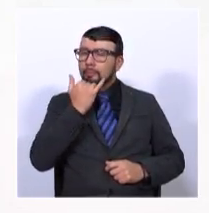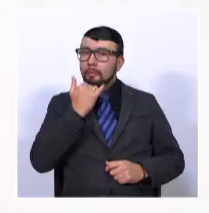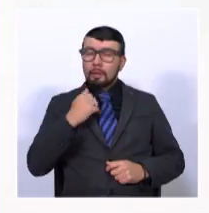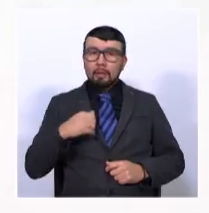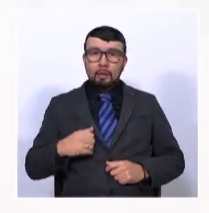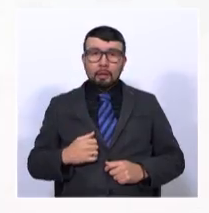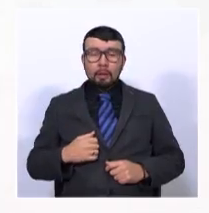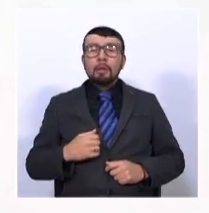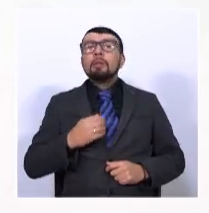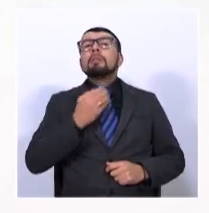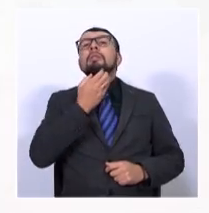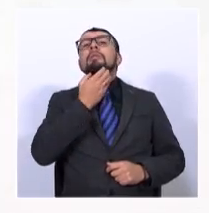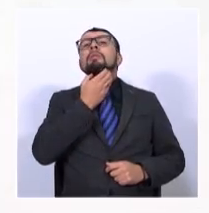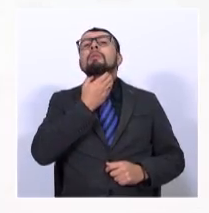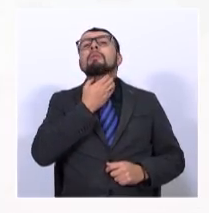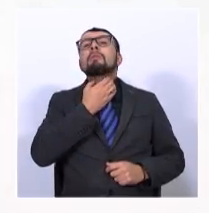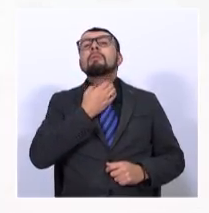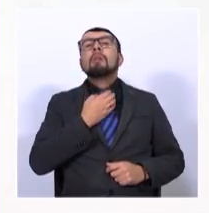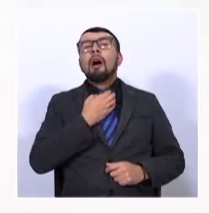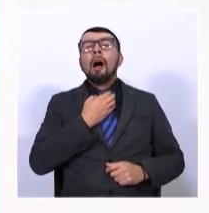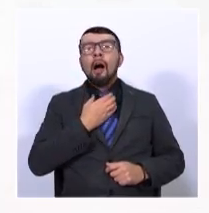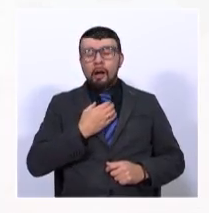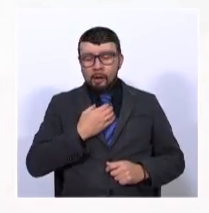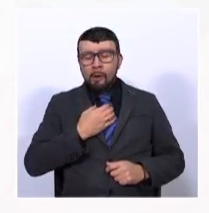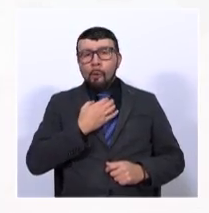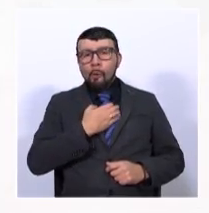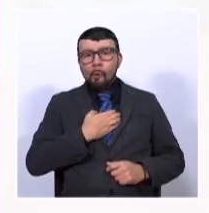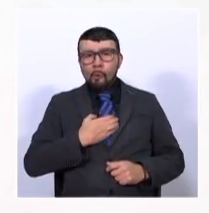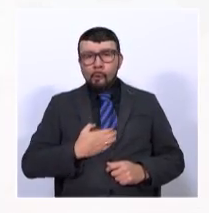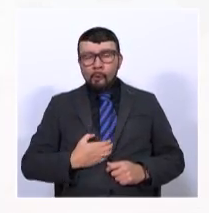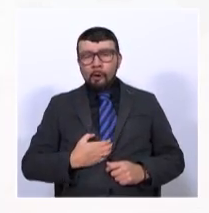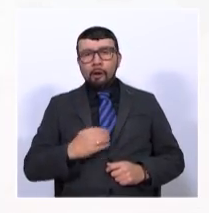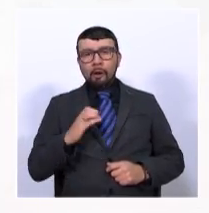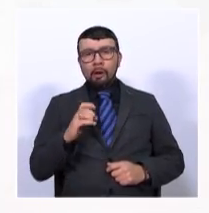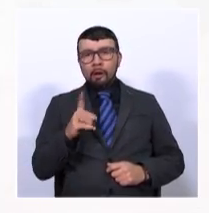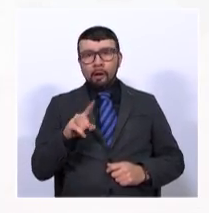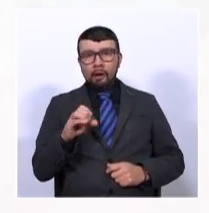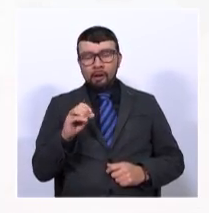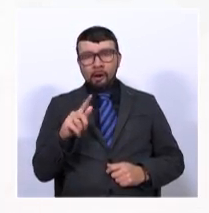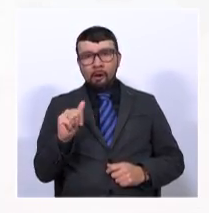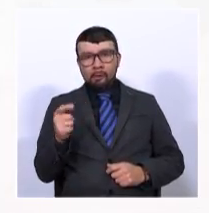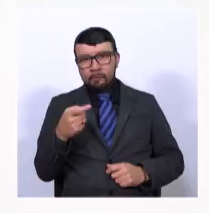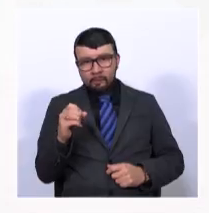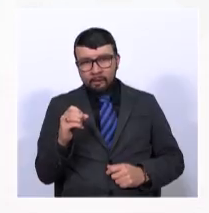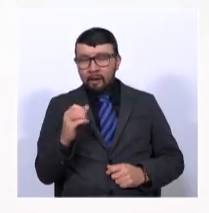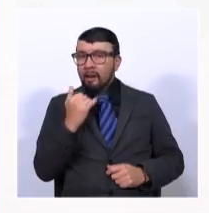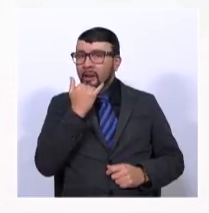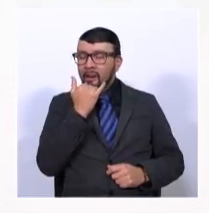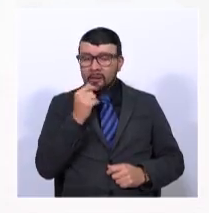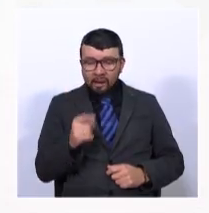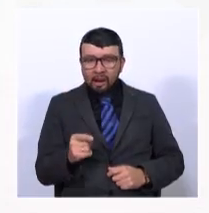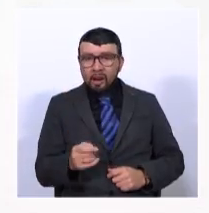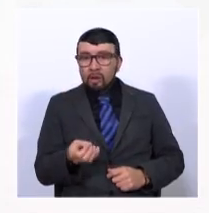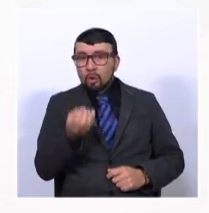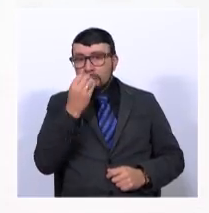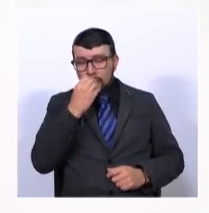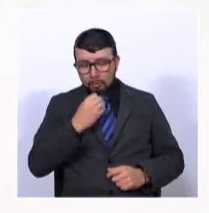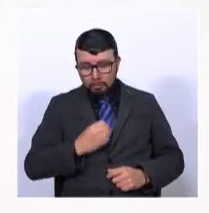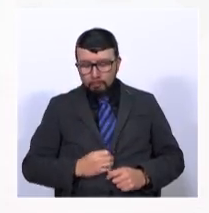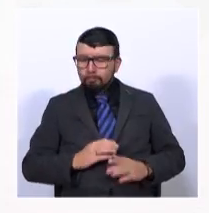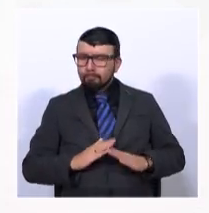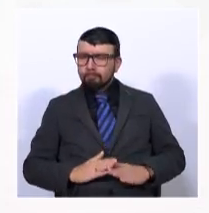al lado de esto el esófago. Entonces, cuando se nos devuelve la comida del